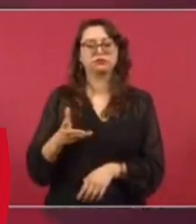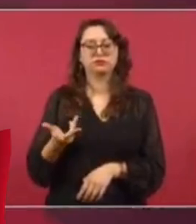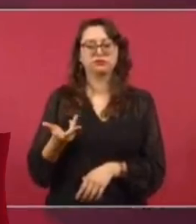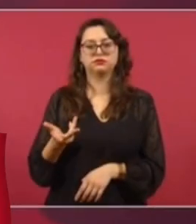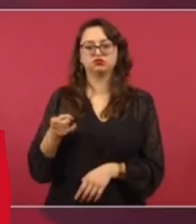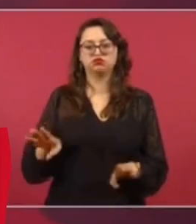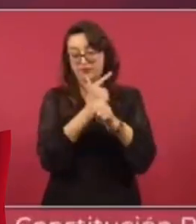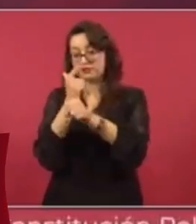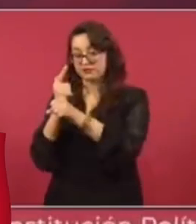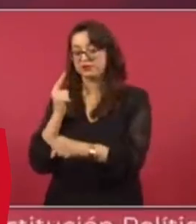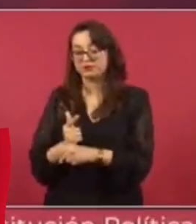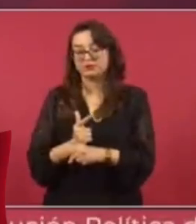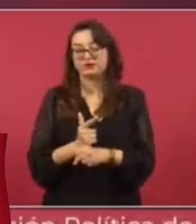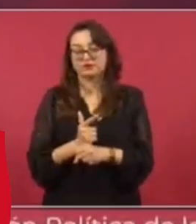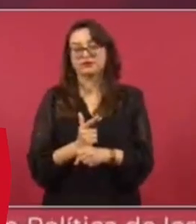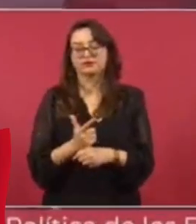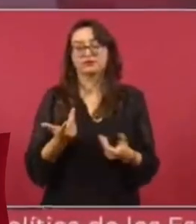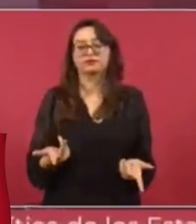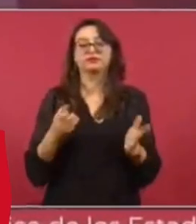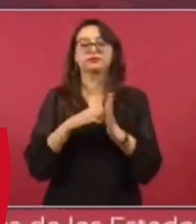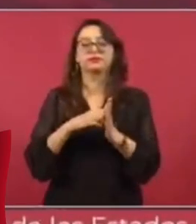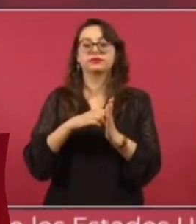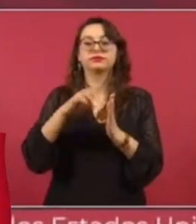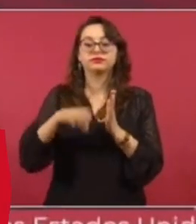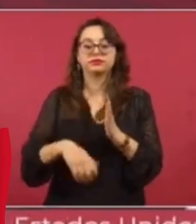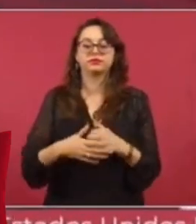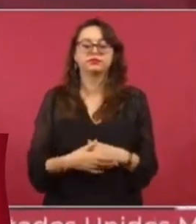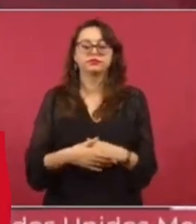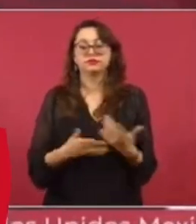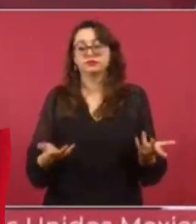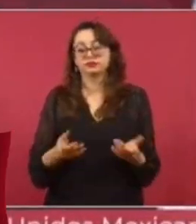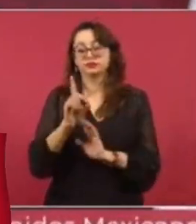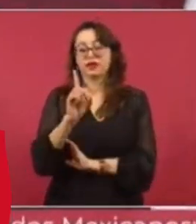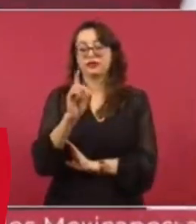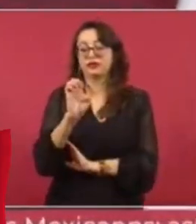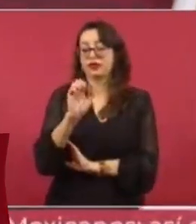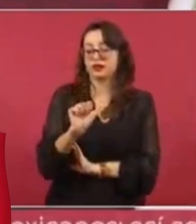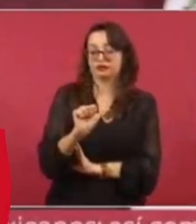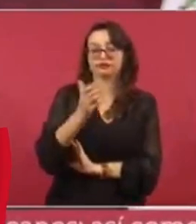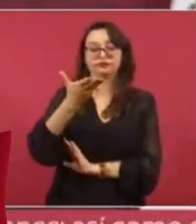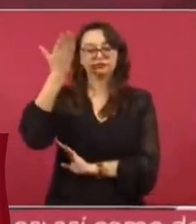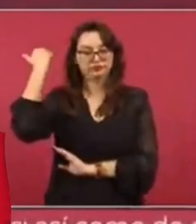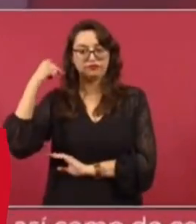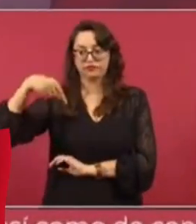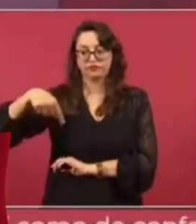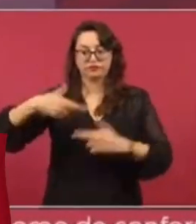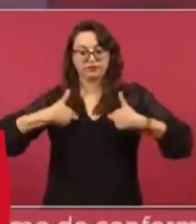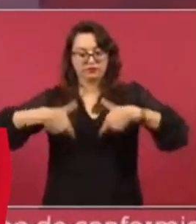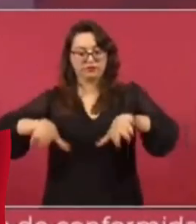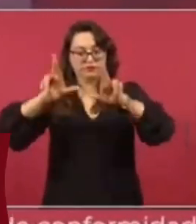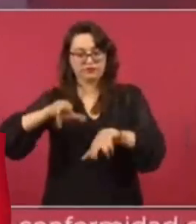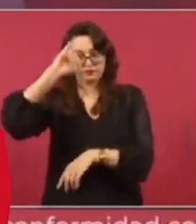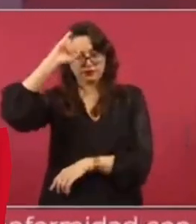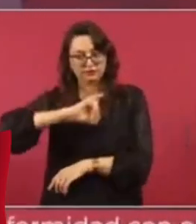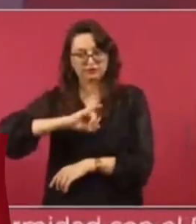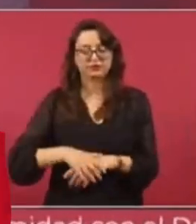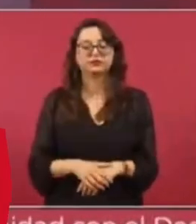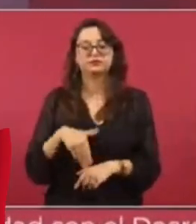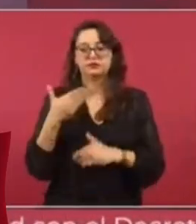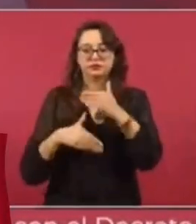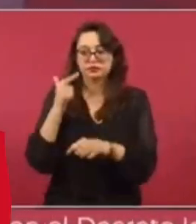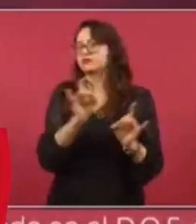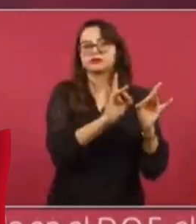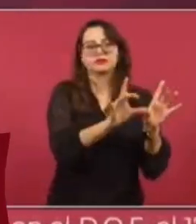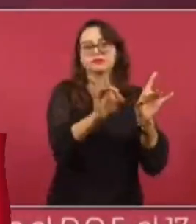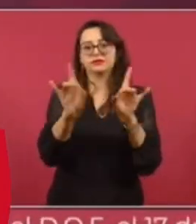buenas intenciones porque por ejemplo el que era jefe de la DEA en un tiempo en México lo tuvieron que quitar porque tenía relaciones